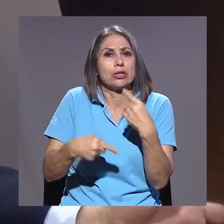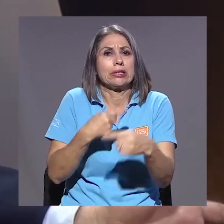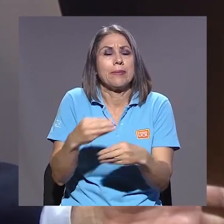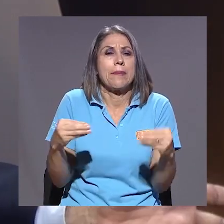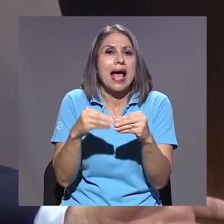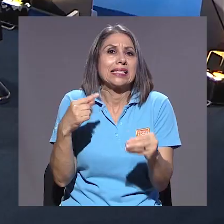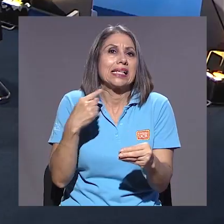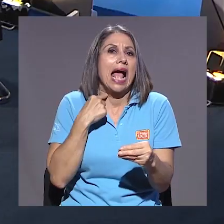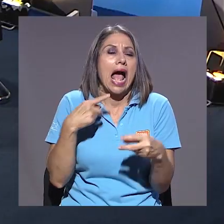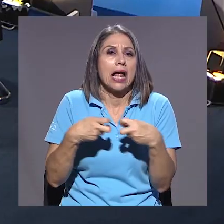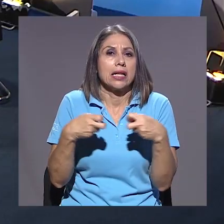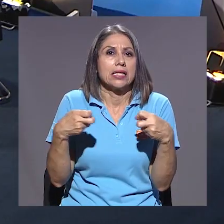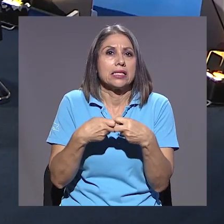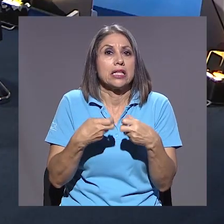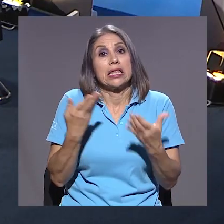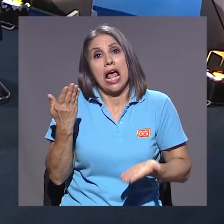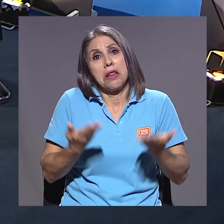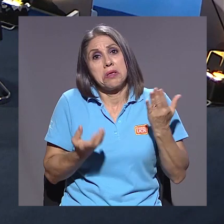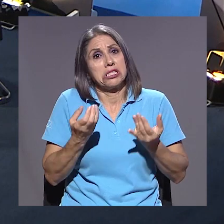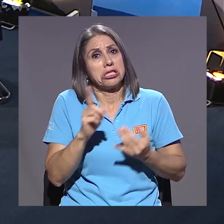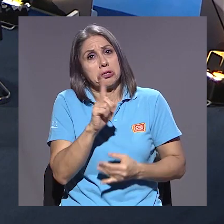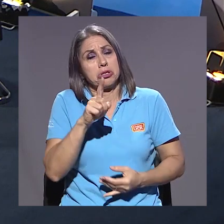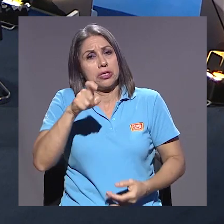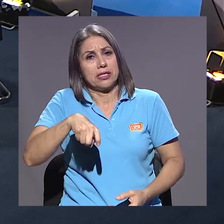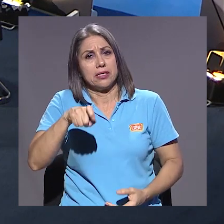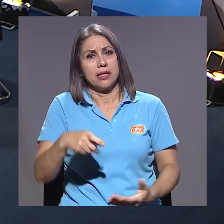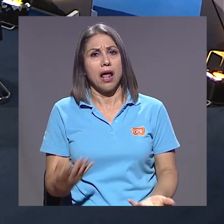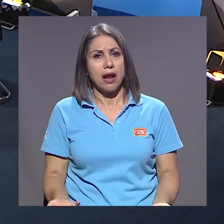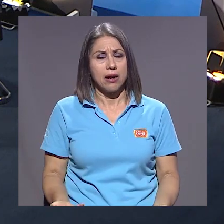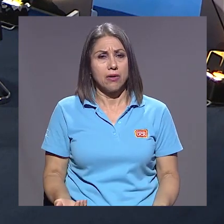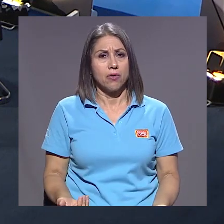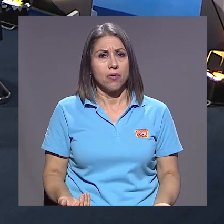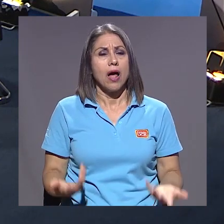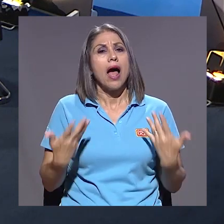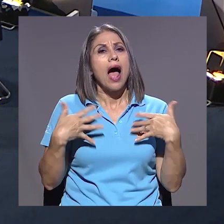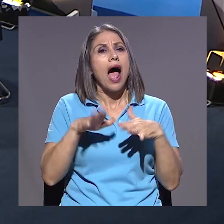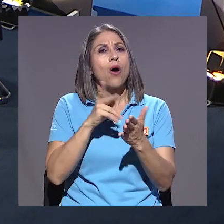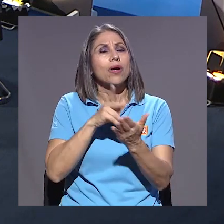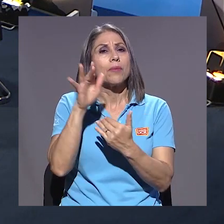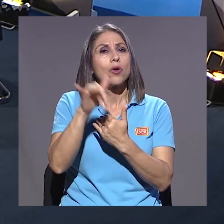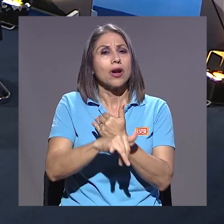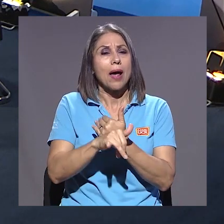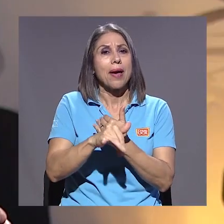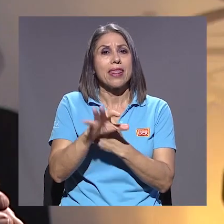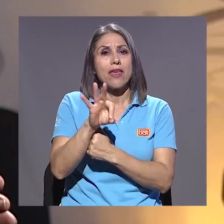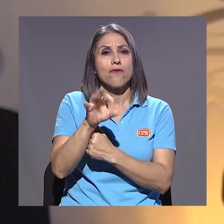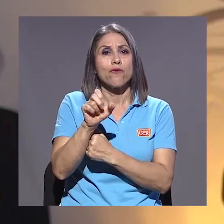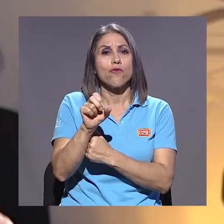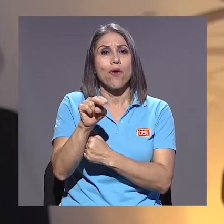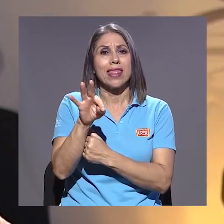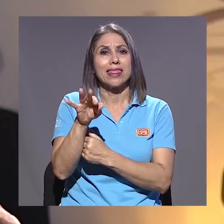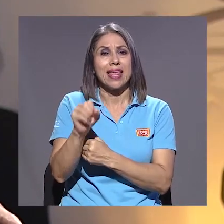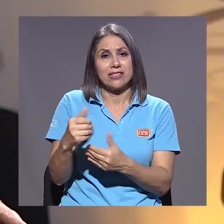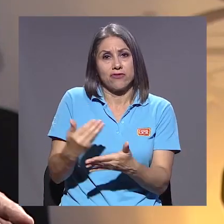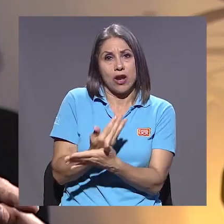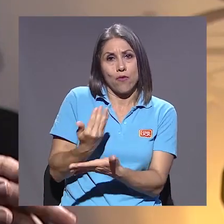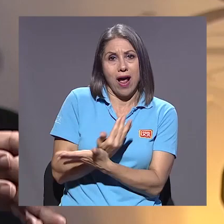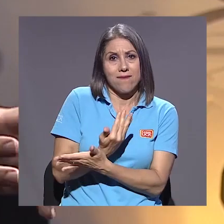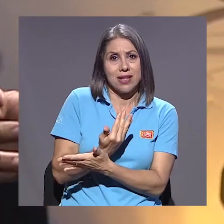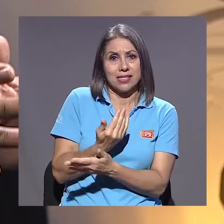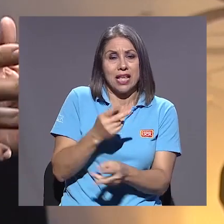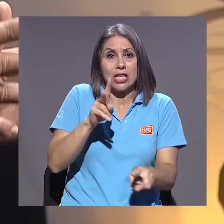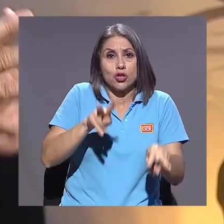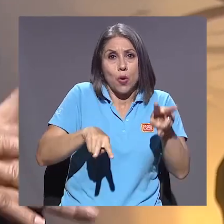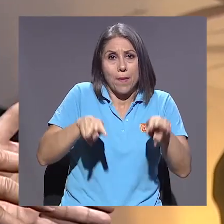sin necesitarlo. Sí, aunque, digamos, el programa de fuentes renovables, que son variables y que